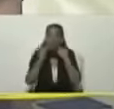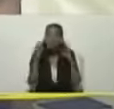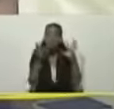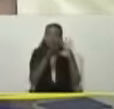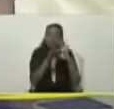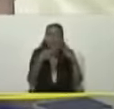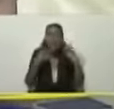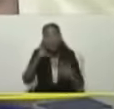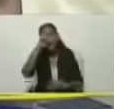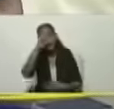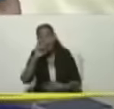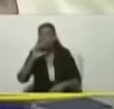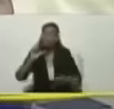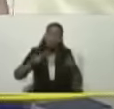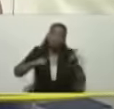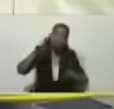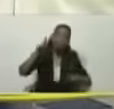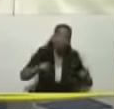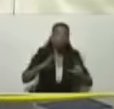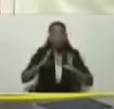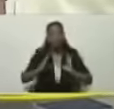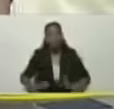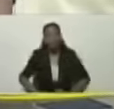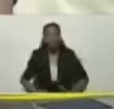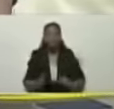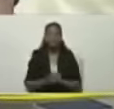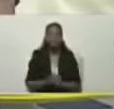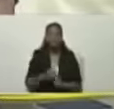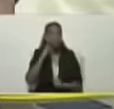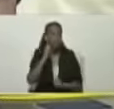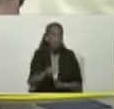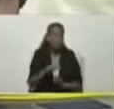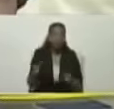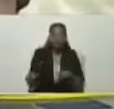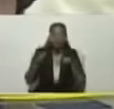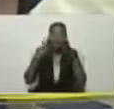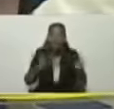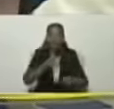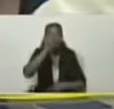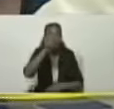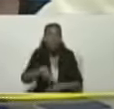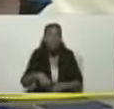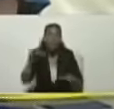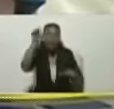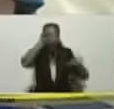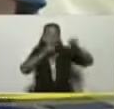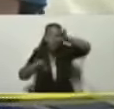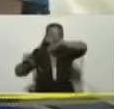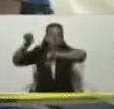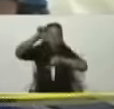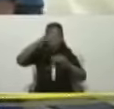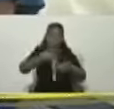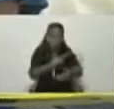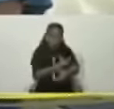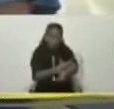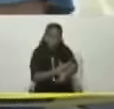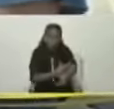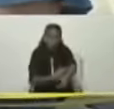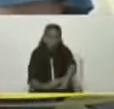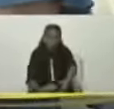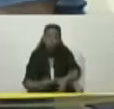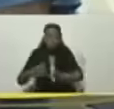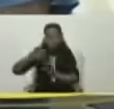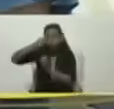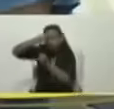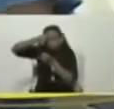asociadas a las distintas etapas biológicas de la mujer. Así que usted está entregando también laboratorios para hacer los exámenes de ELISA,